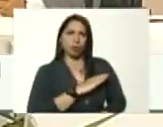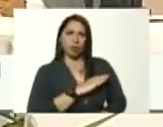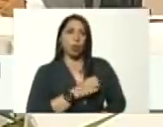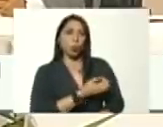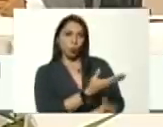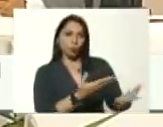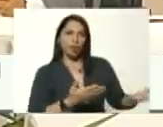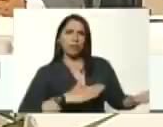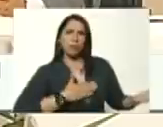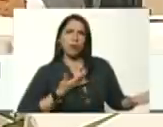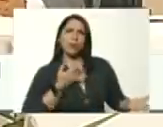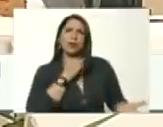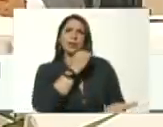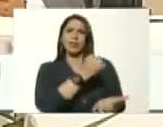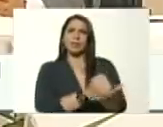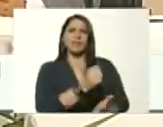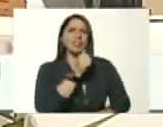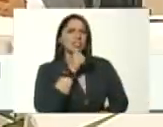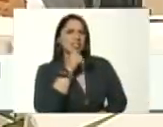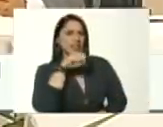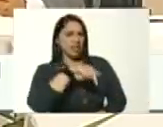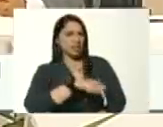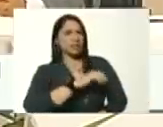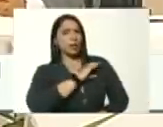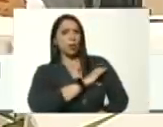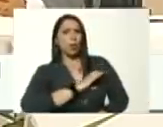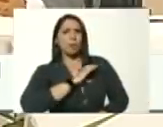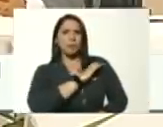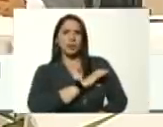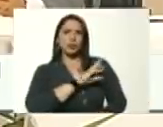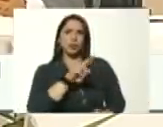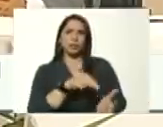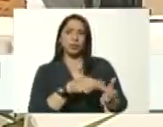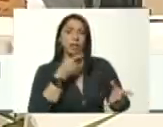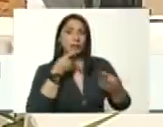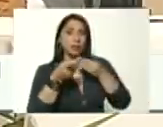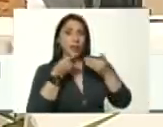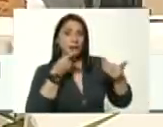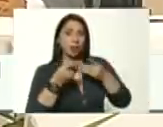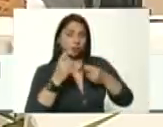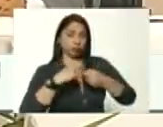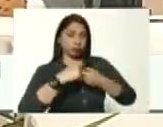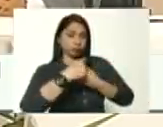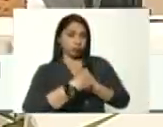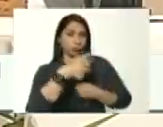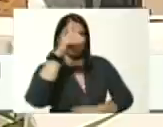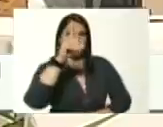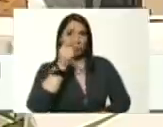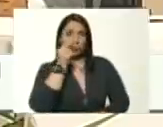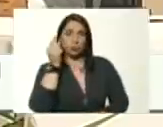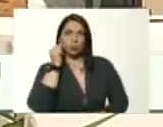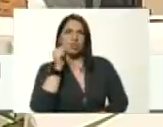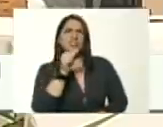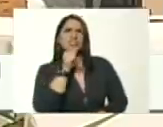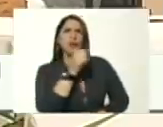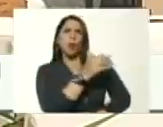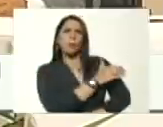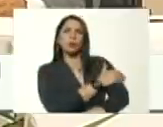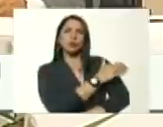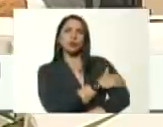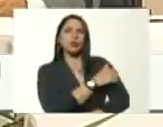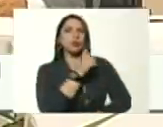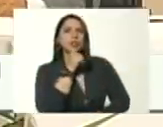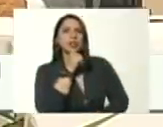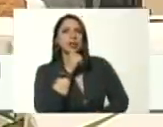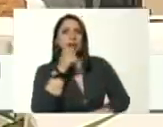identificar quién de esta comisión nacional de diálogo conformada por diputadas y diputados quien es de la oposición y